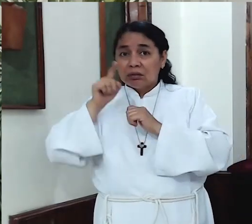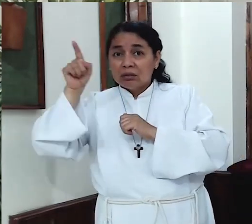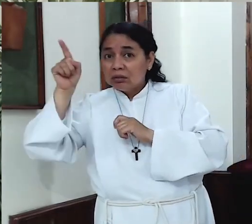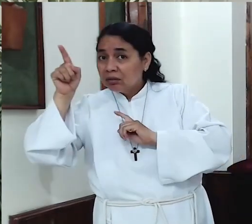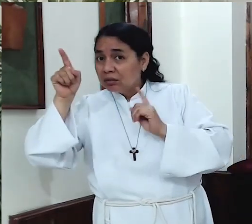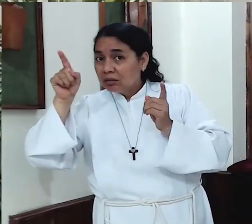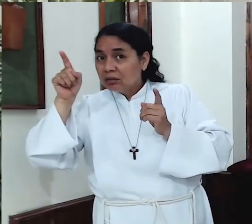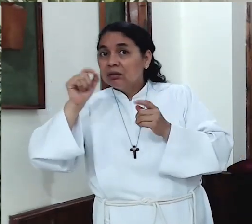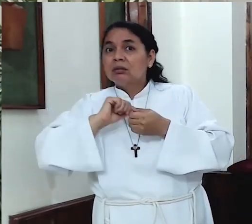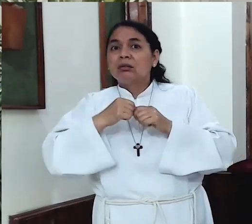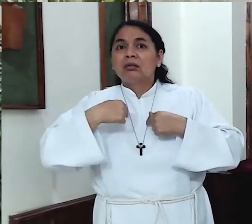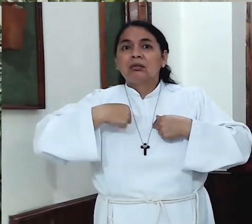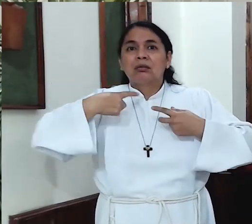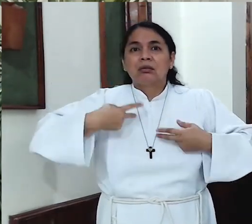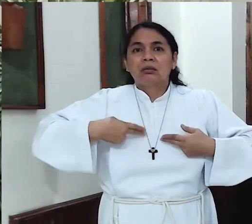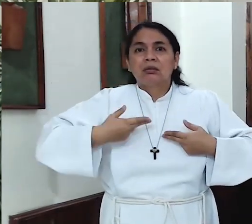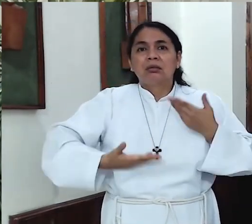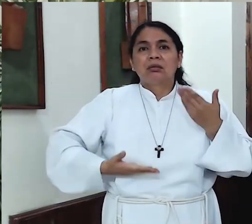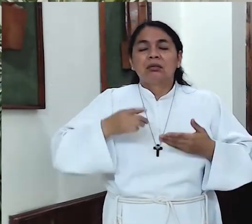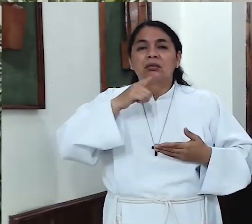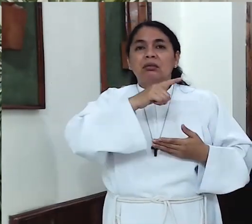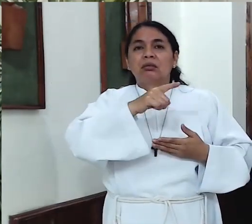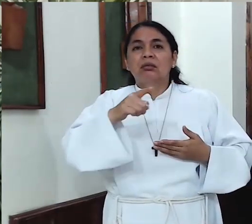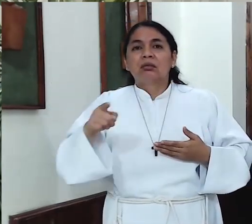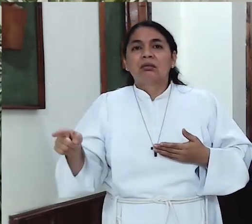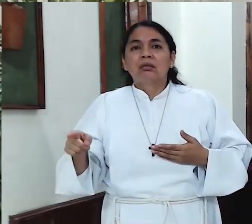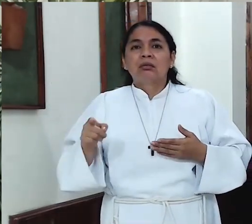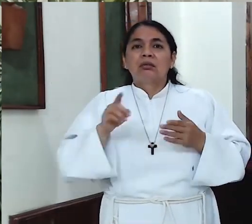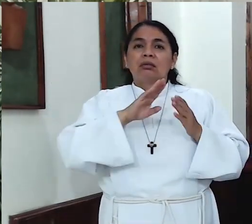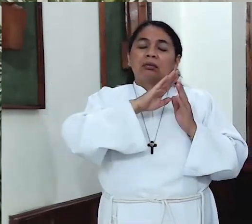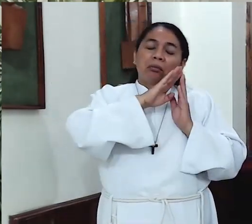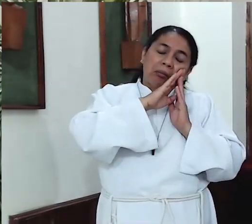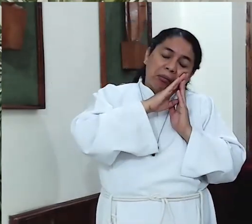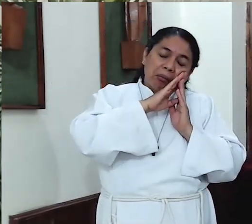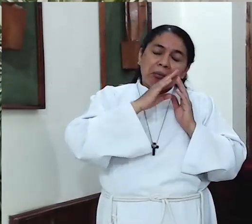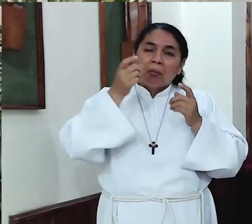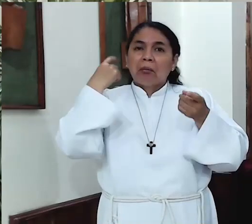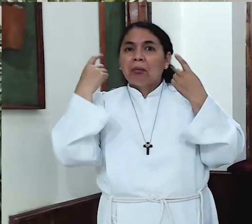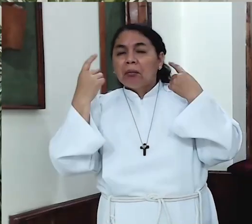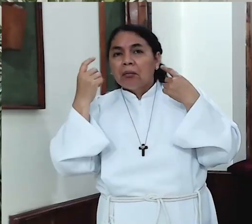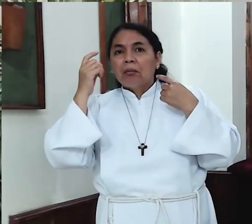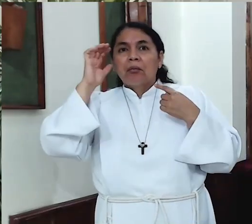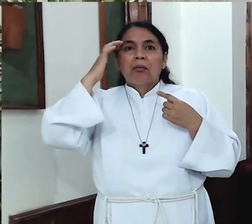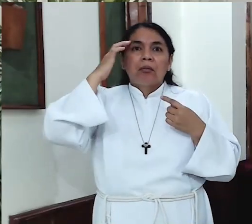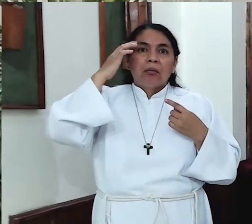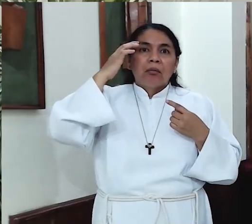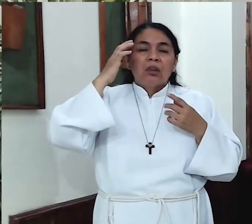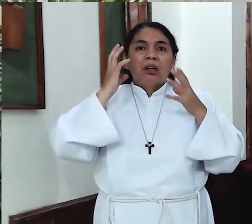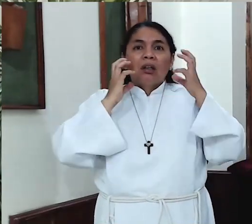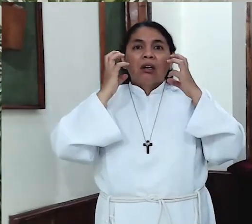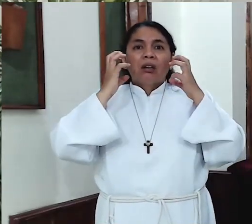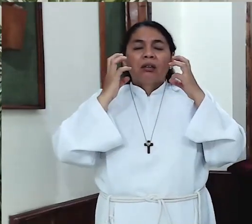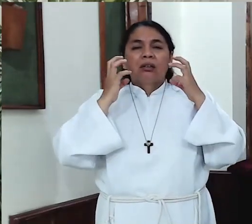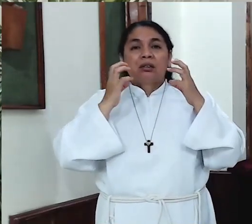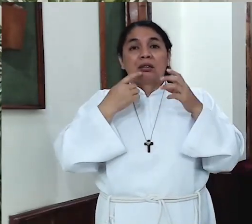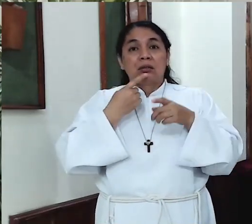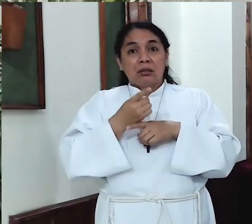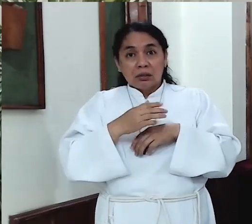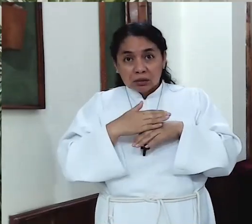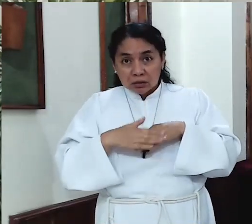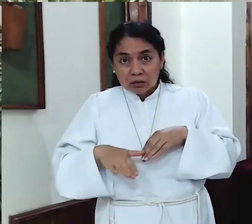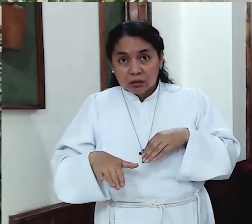a lo mejor dormidos o distraídos, preocupados, angustiados. Y por eso entonces la